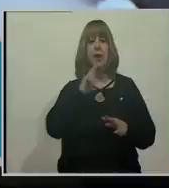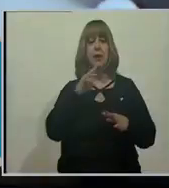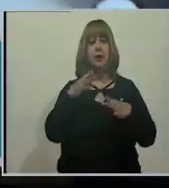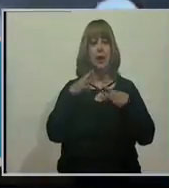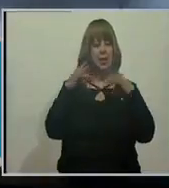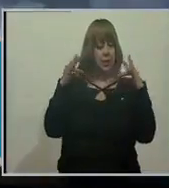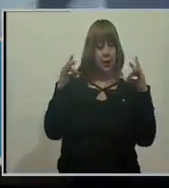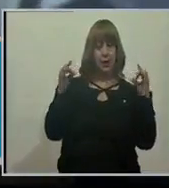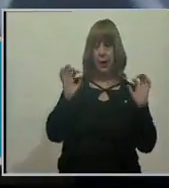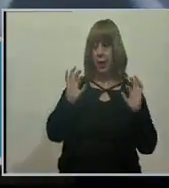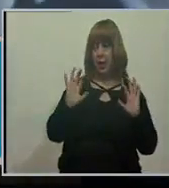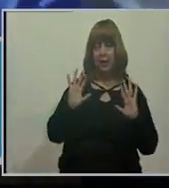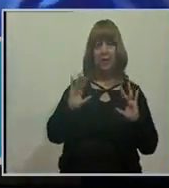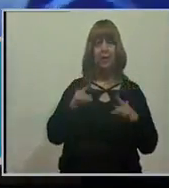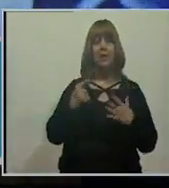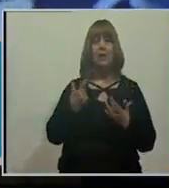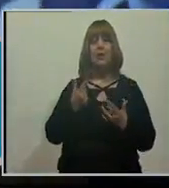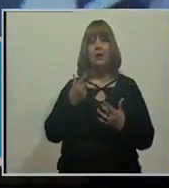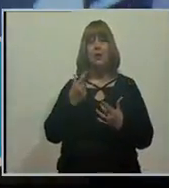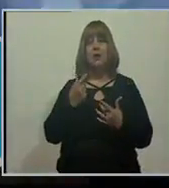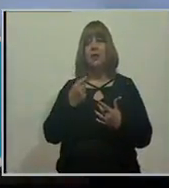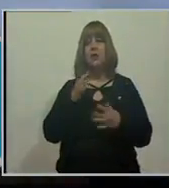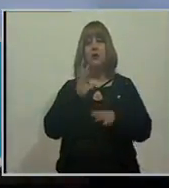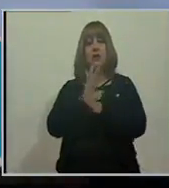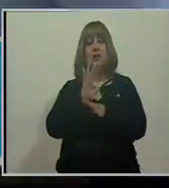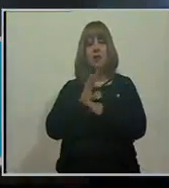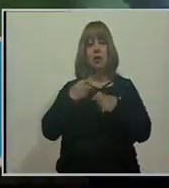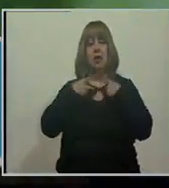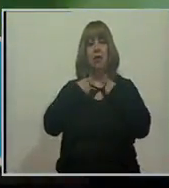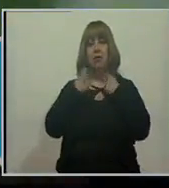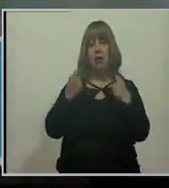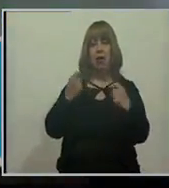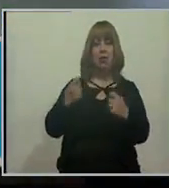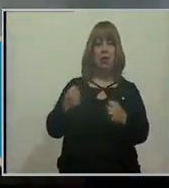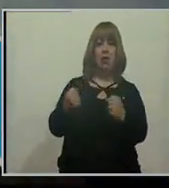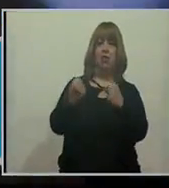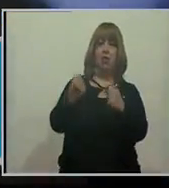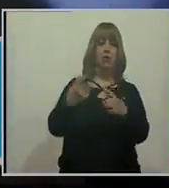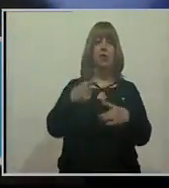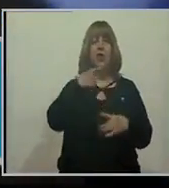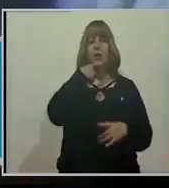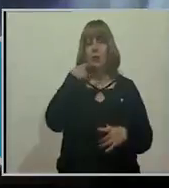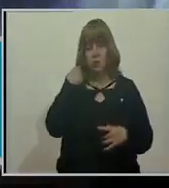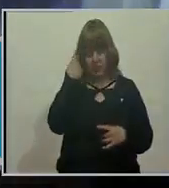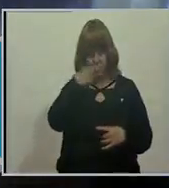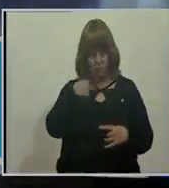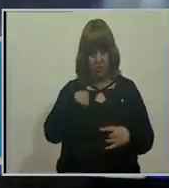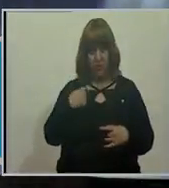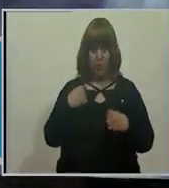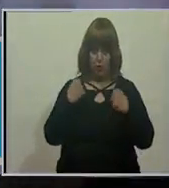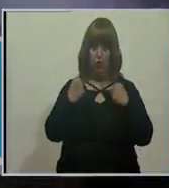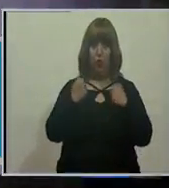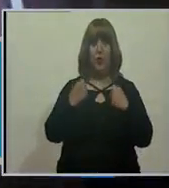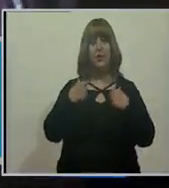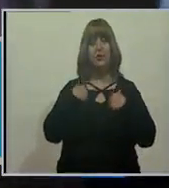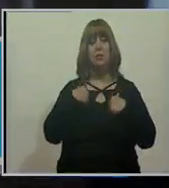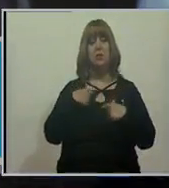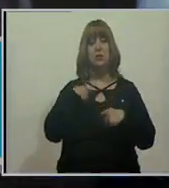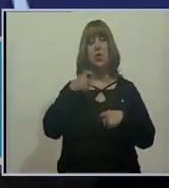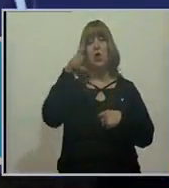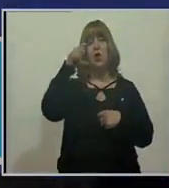temáticas que vamos a abordar hoy, no implica que uno no tenga la fortaleza para poder estar en un consejo deliberante, uh-huh. presidir